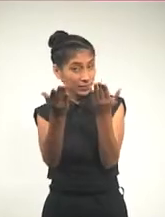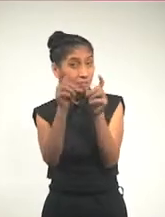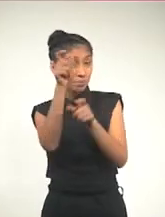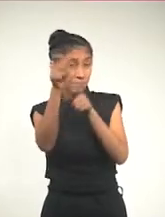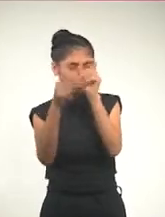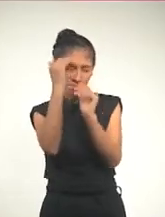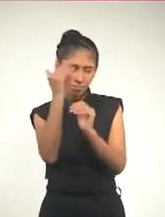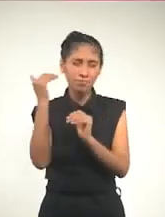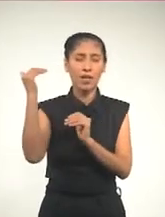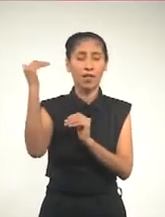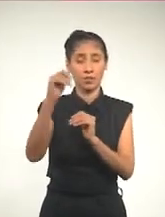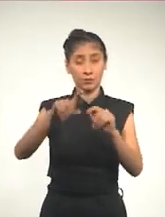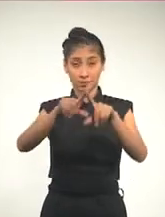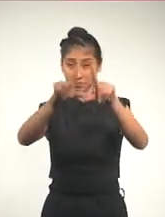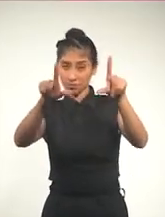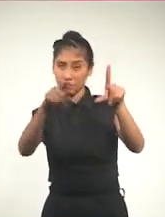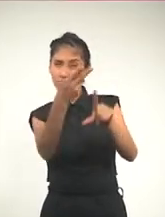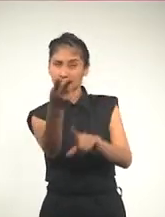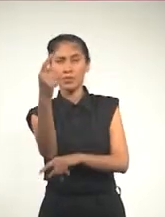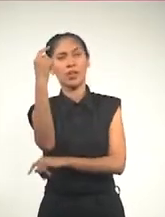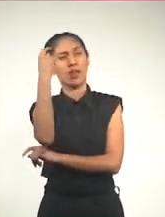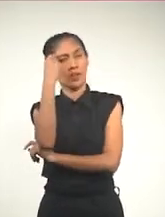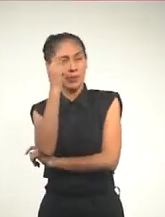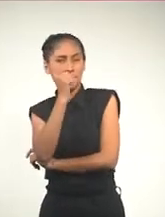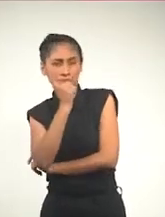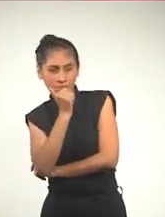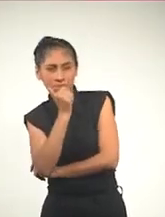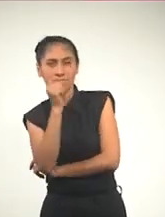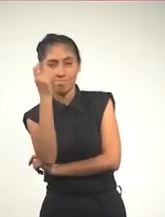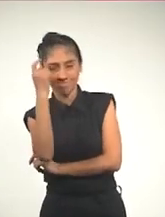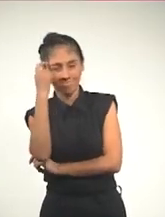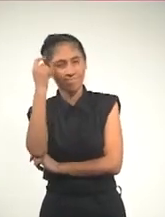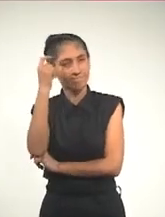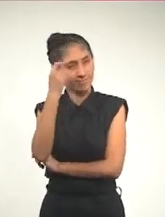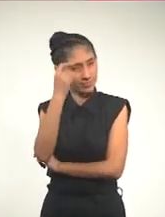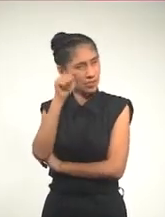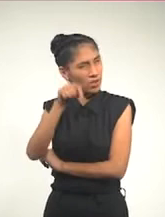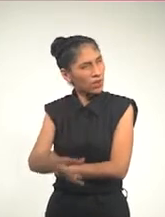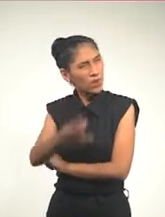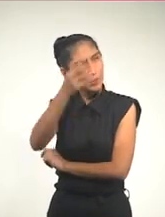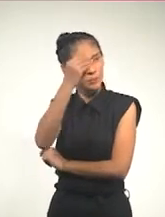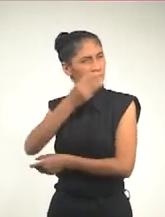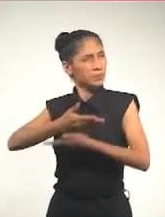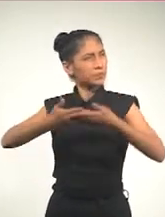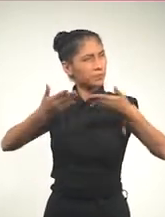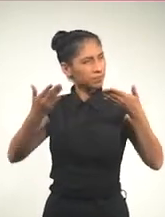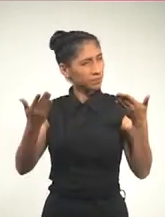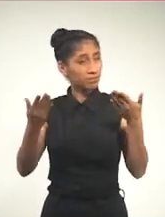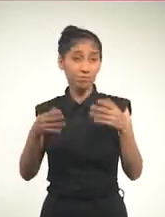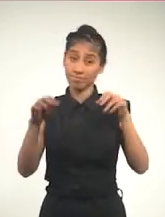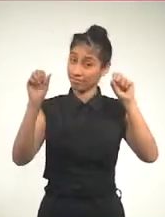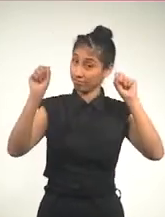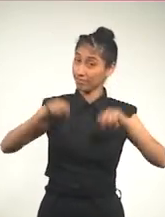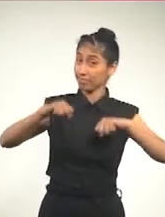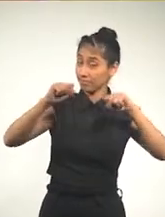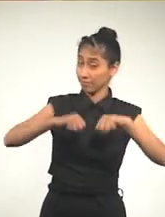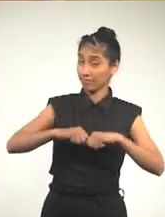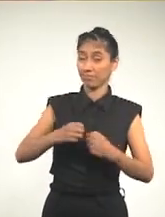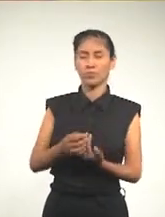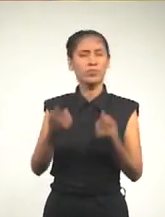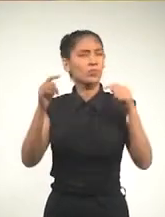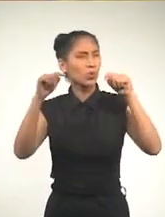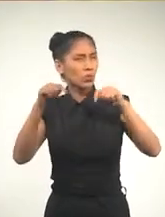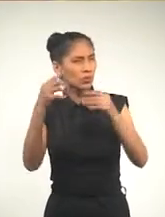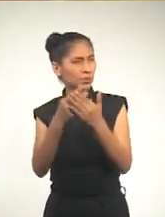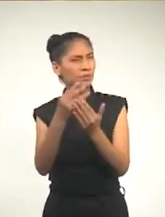Adultos en casa, este es un pequeño espacio para reflexionar juntas y juntos sobre qué hemos aprendido en el programa de hoy. Así es,